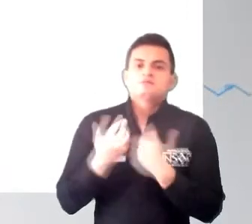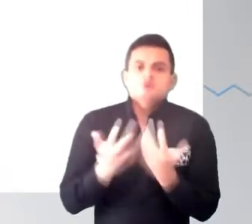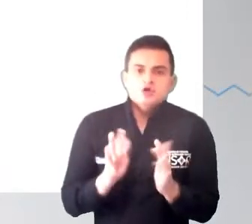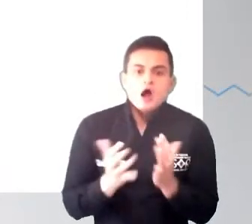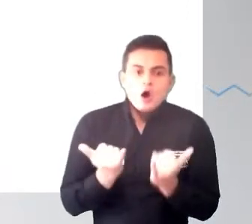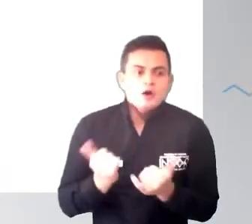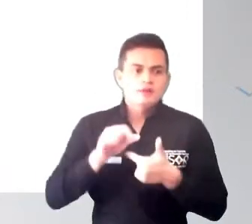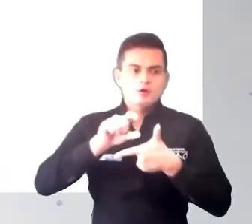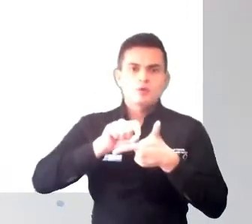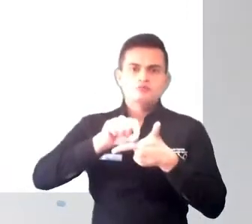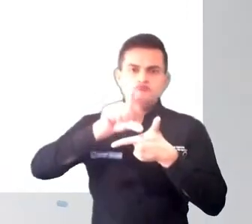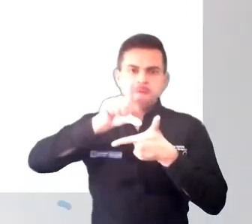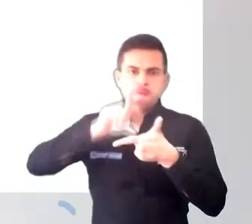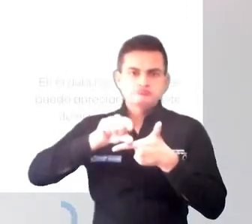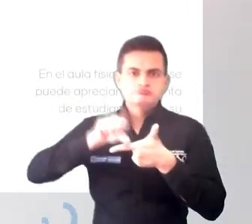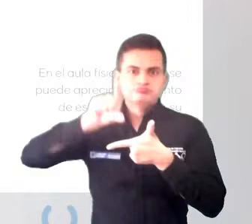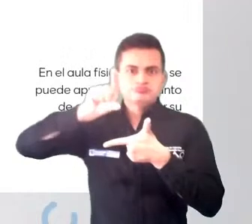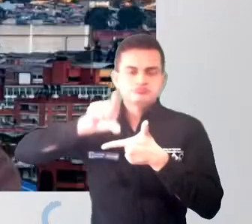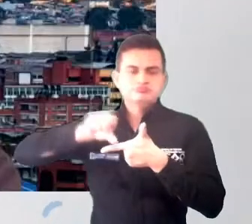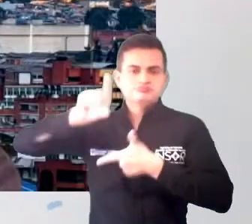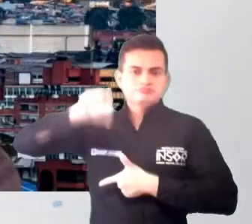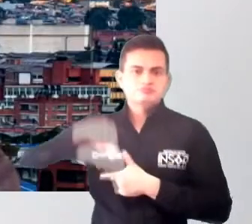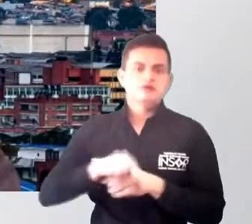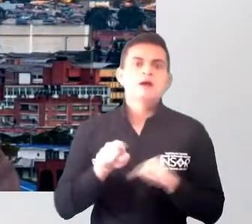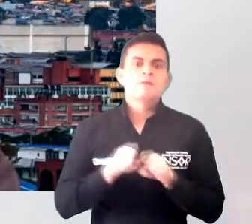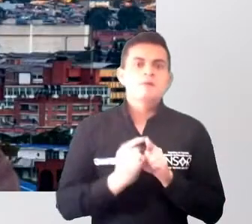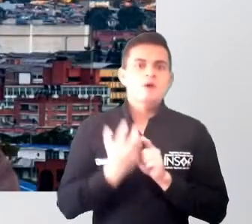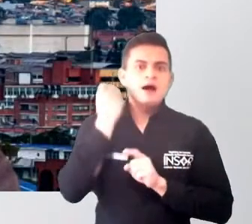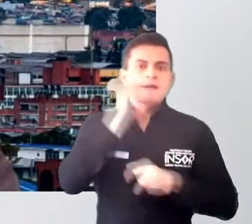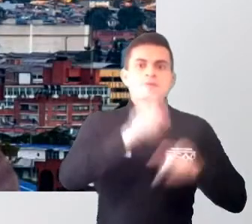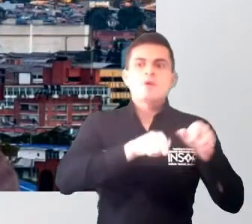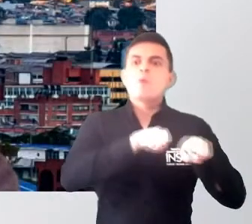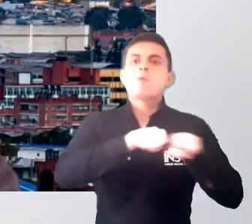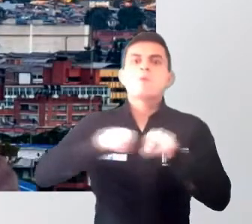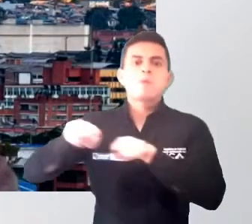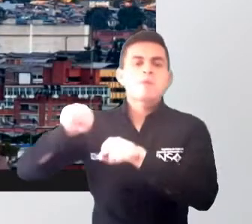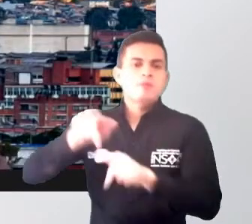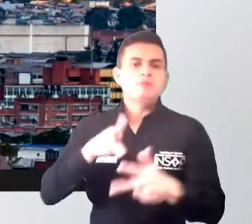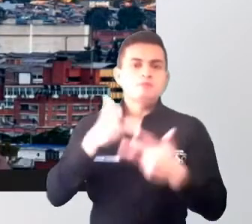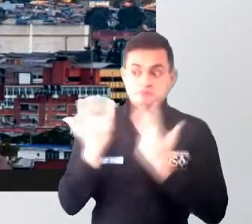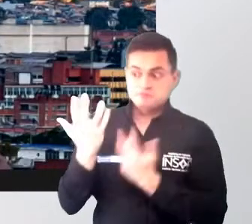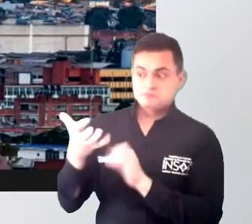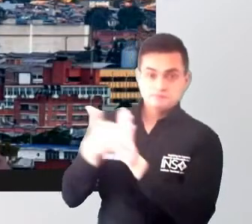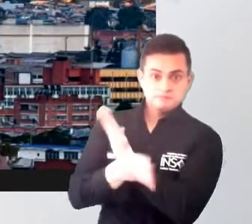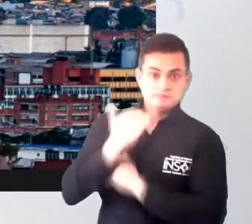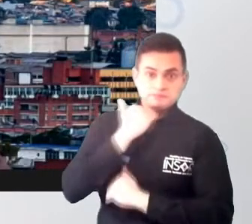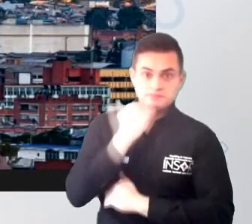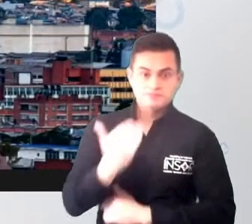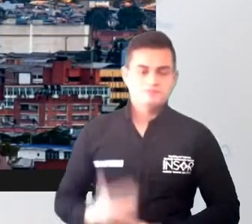de gente que había antes. No sé si quieras hacer algún comentario.